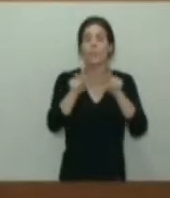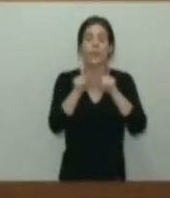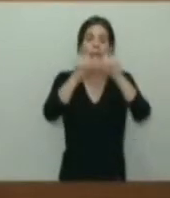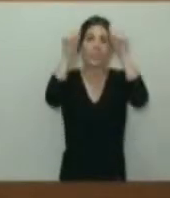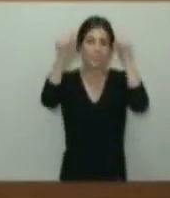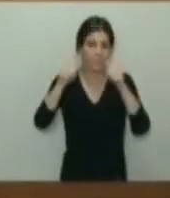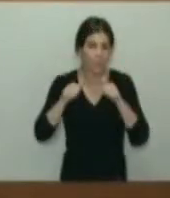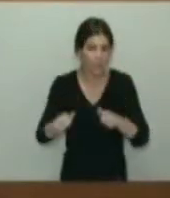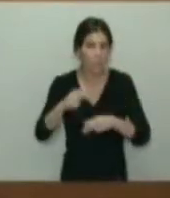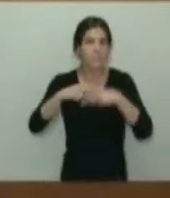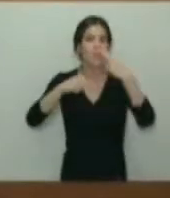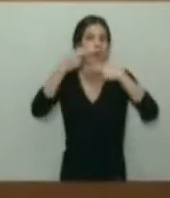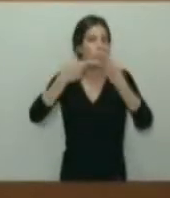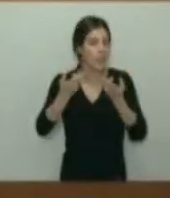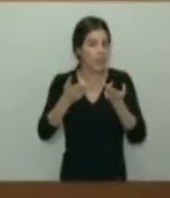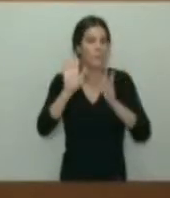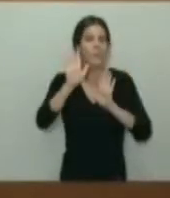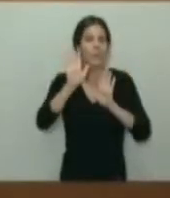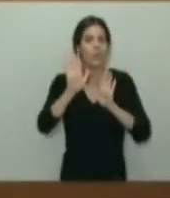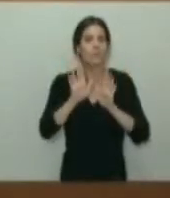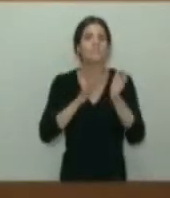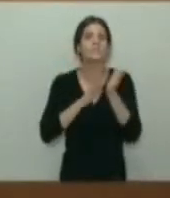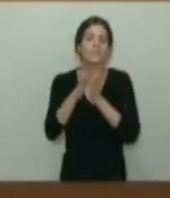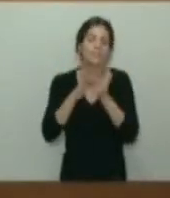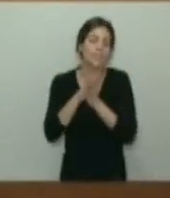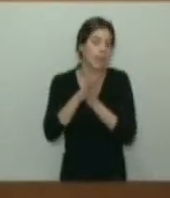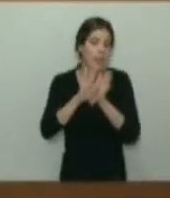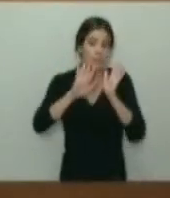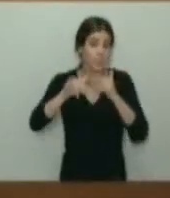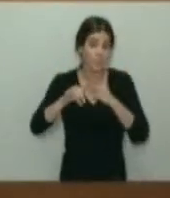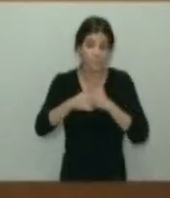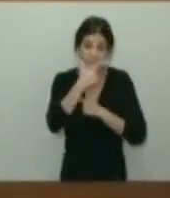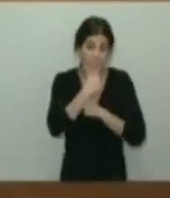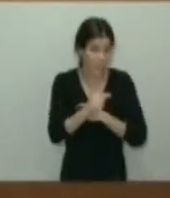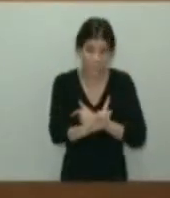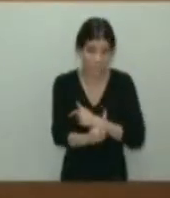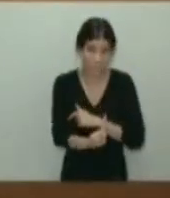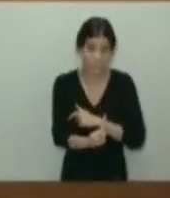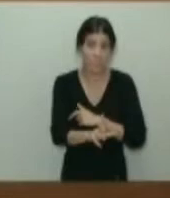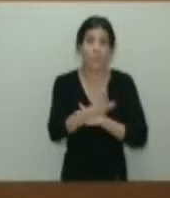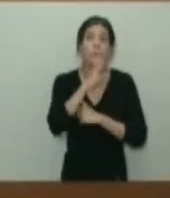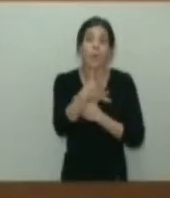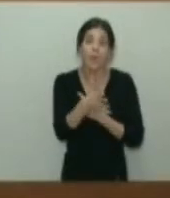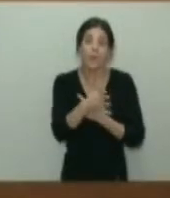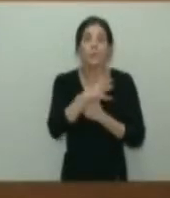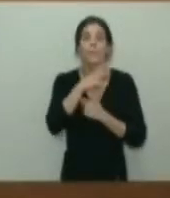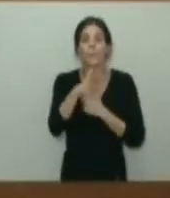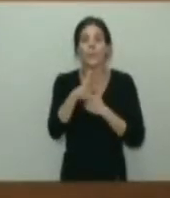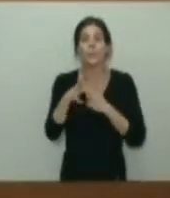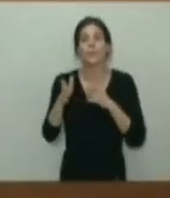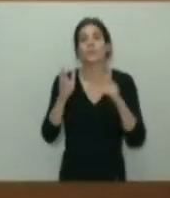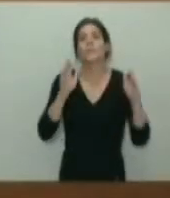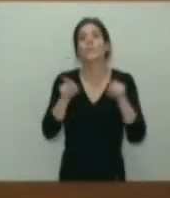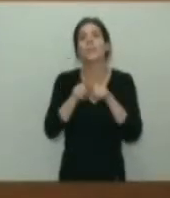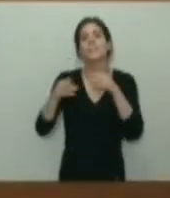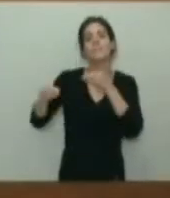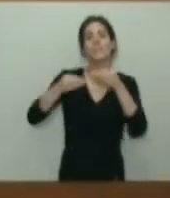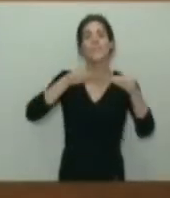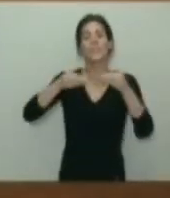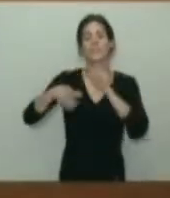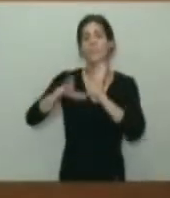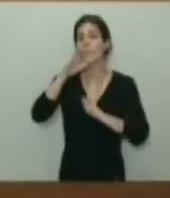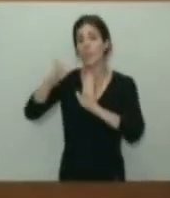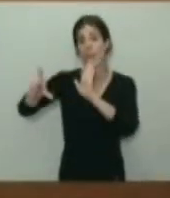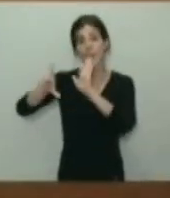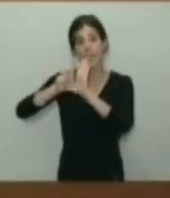pagos, pero lamentablemente no es algo tan sencillo debido al estrecho margen de actuación que nos deja la actual Ley de Contratos